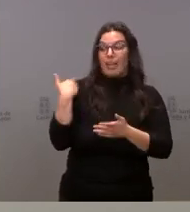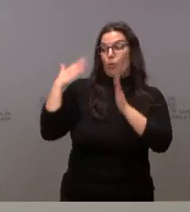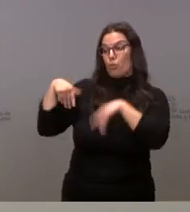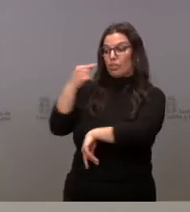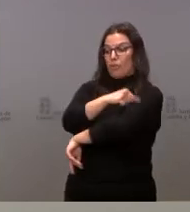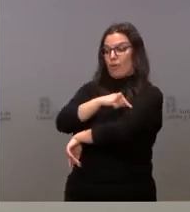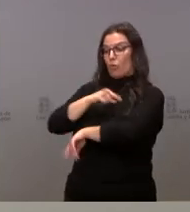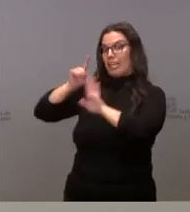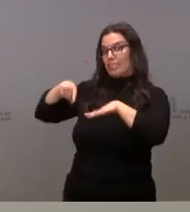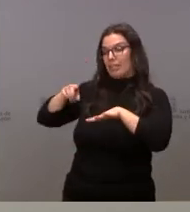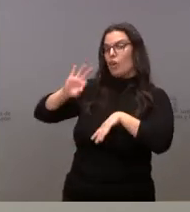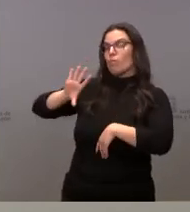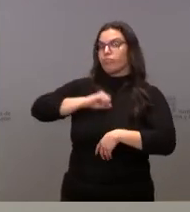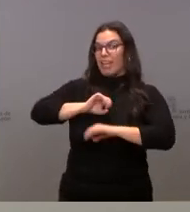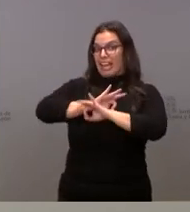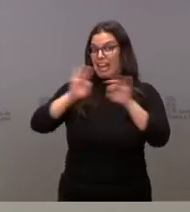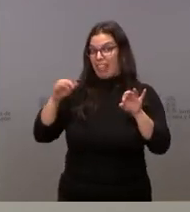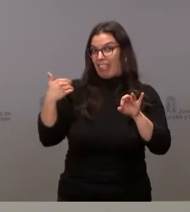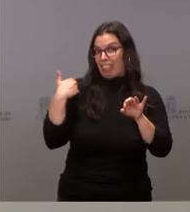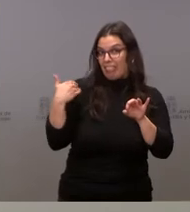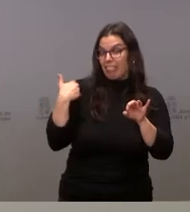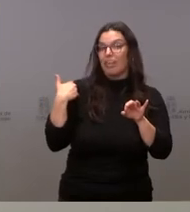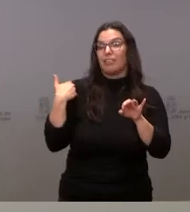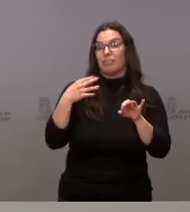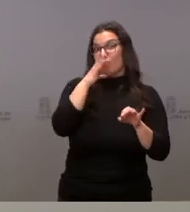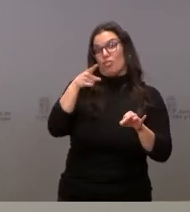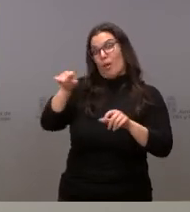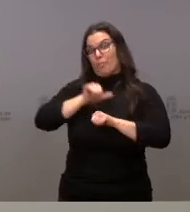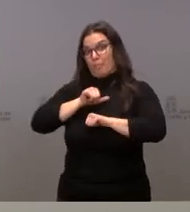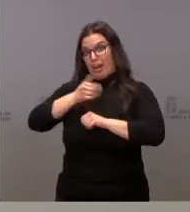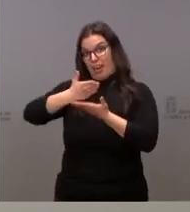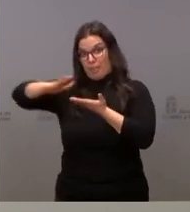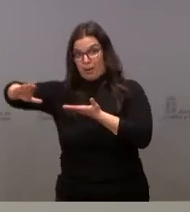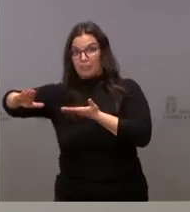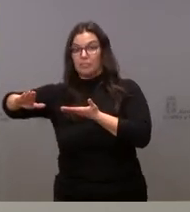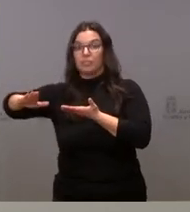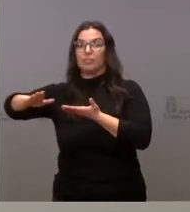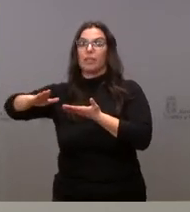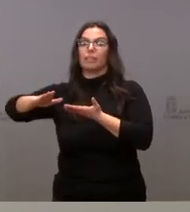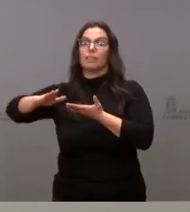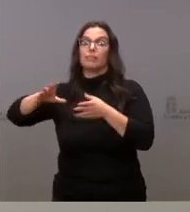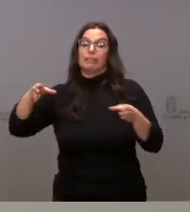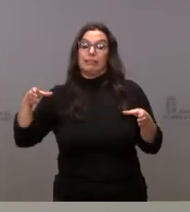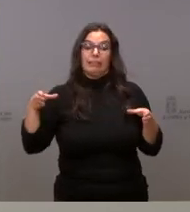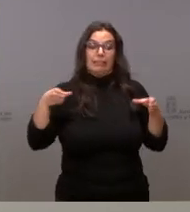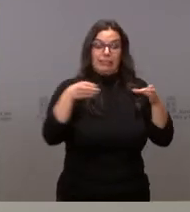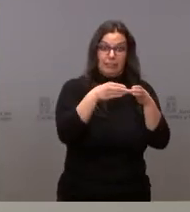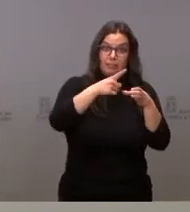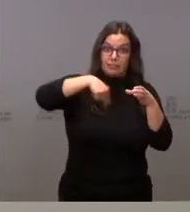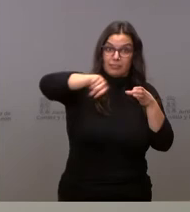no se han infectado recientemente por el coronavirus en esta en este periodo de último próximo la vacuna